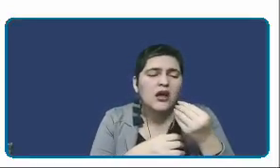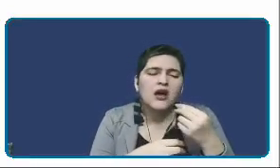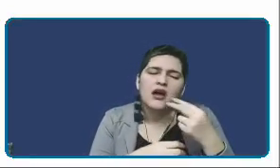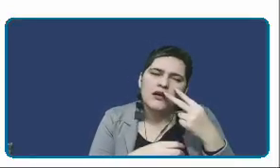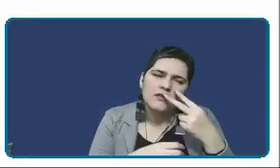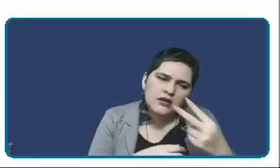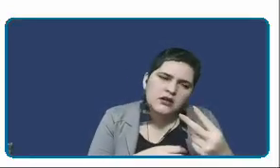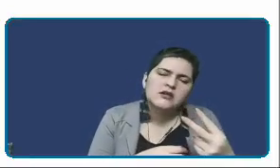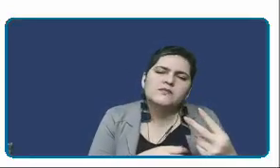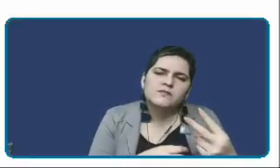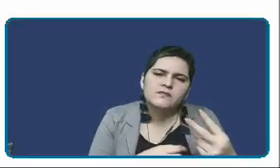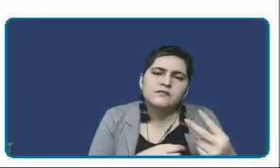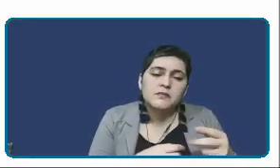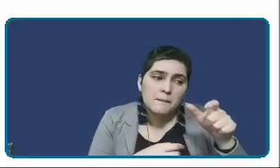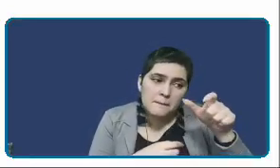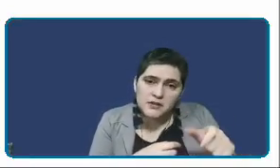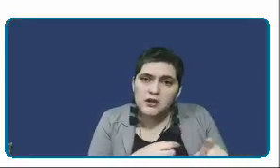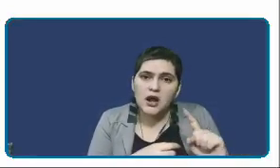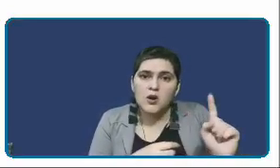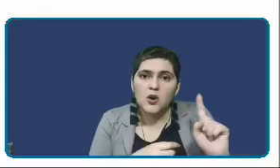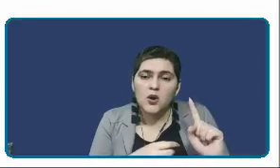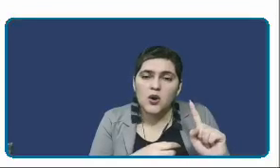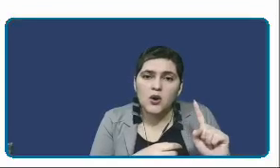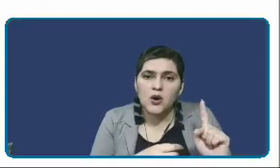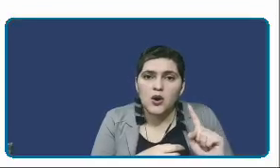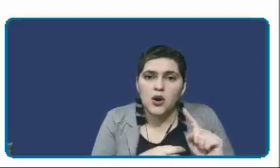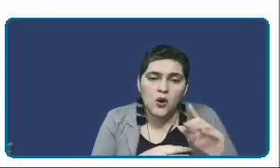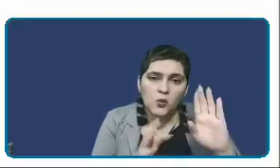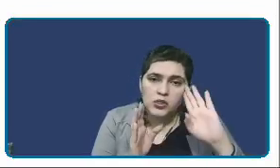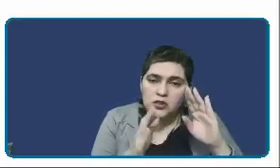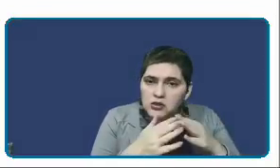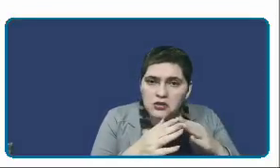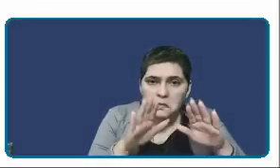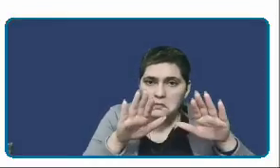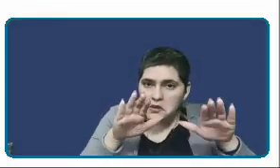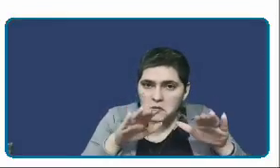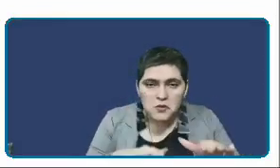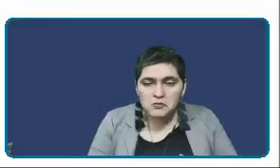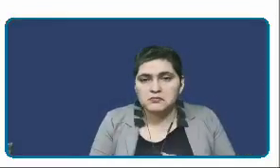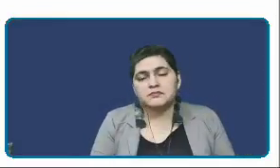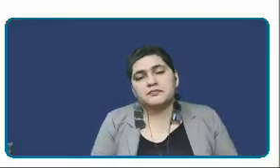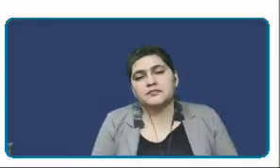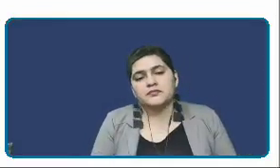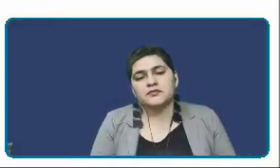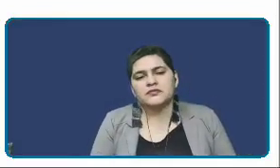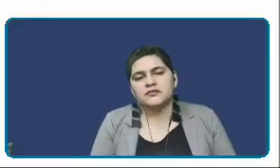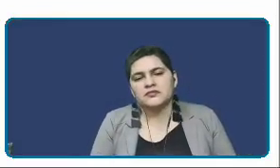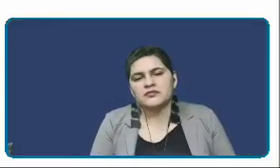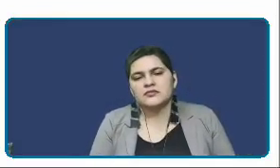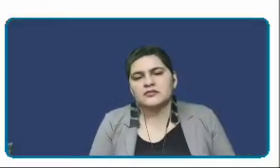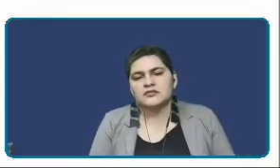no autista, ¿ya? ¿Existe la disregulación inmune? Dijimos que sí, ¿no es cierto? Es una de las